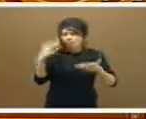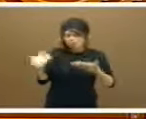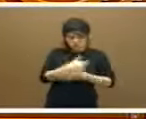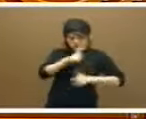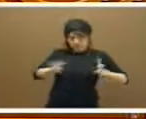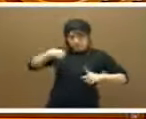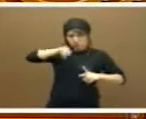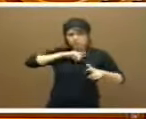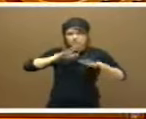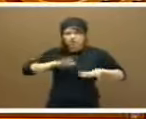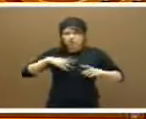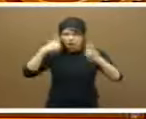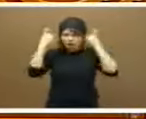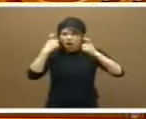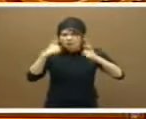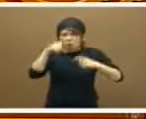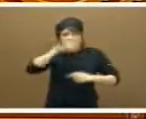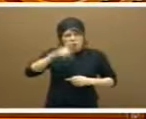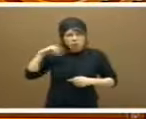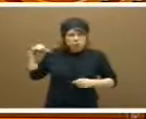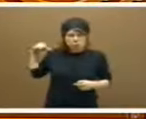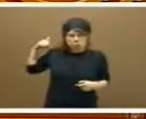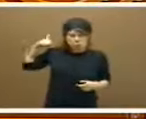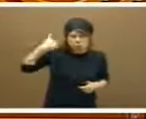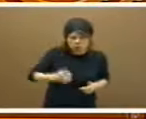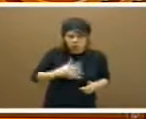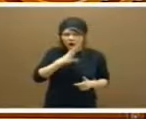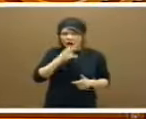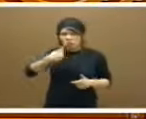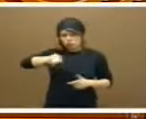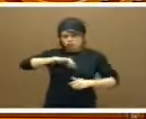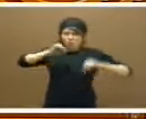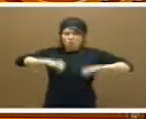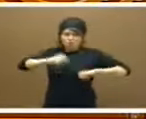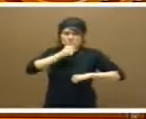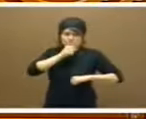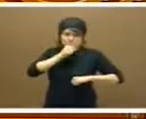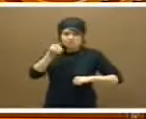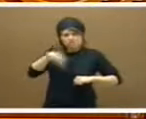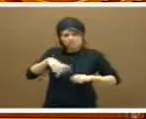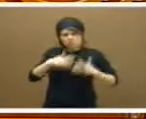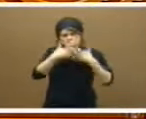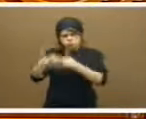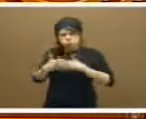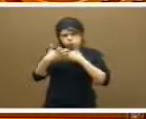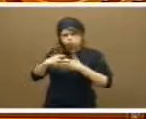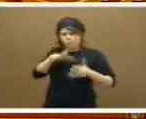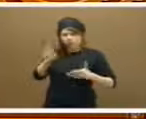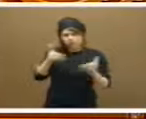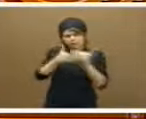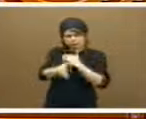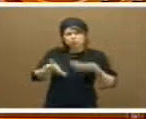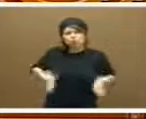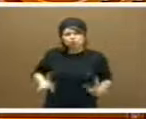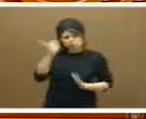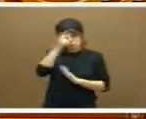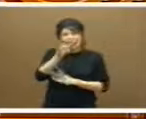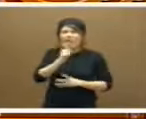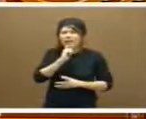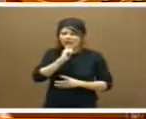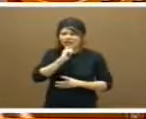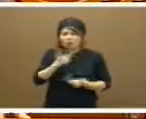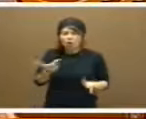aquí, pero ese esfuerzo de tantos años, de los que ahora muchos de ellos son nuestros mayores y que también lucharon por el futuro de sus hijos y de sus